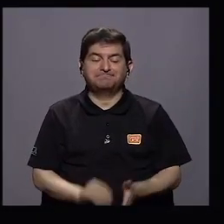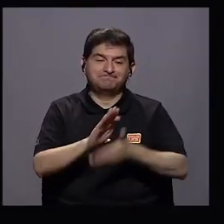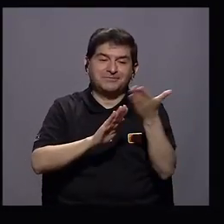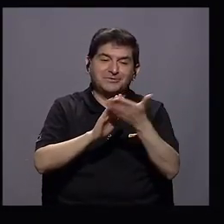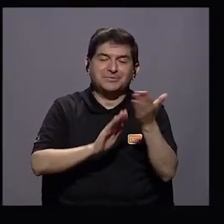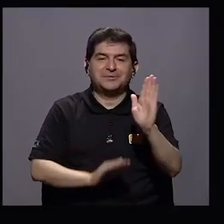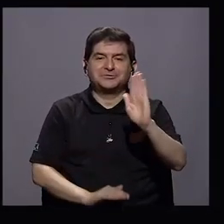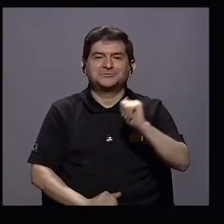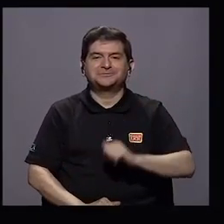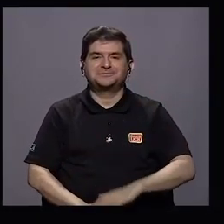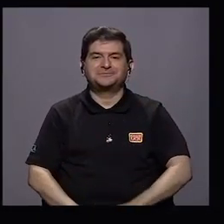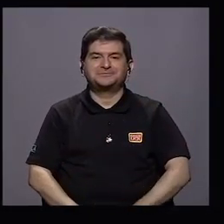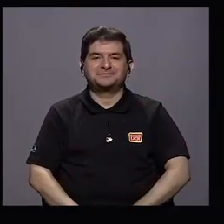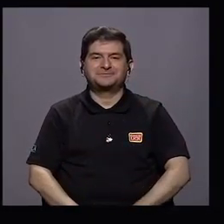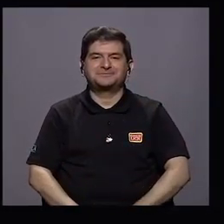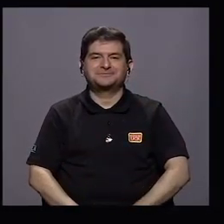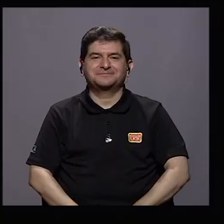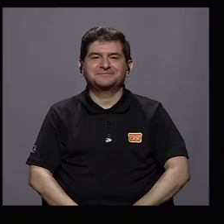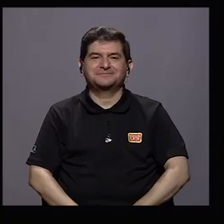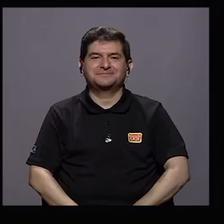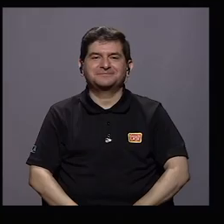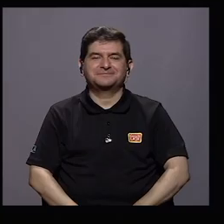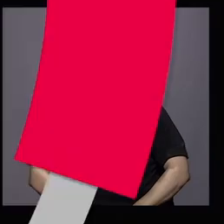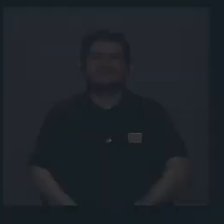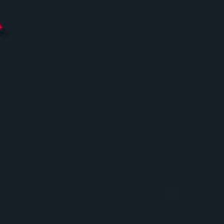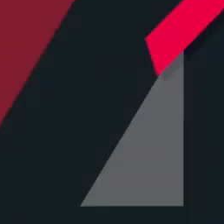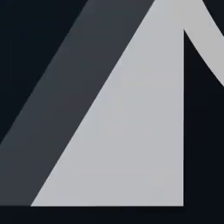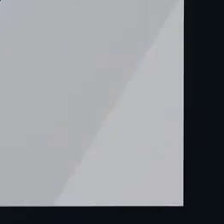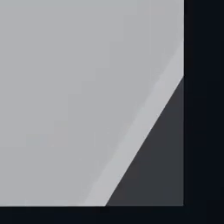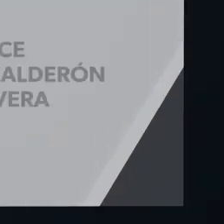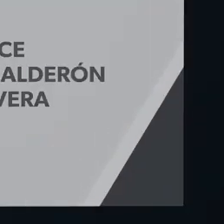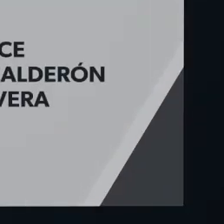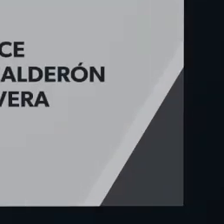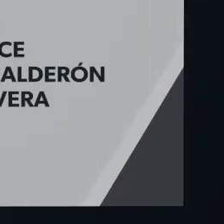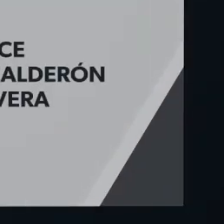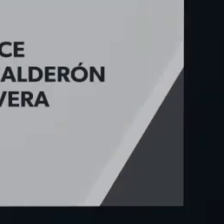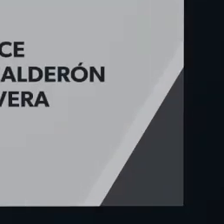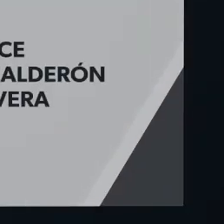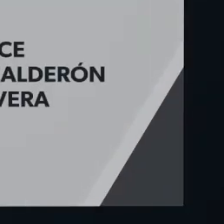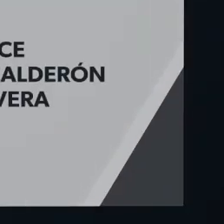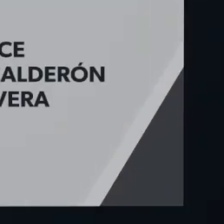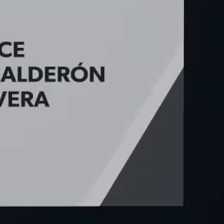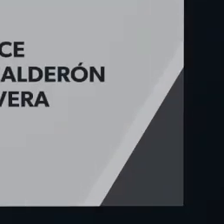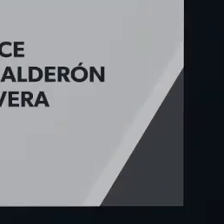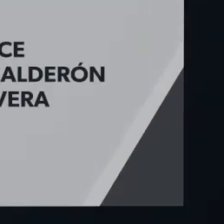vamos. Hasta luego. Thank you.